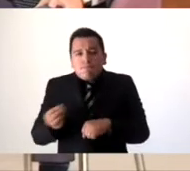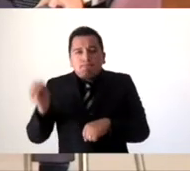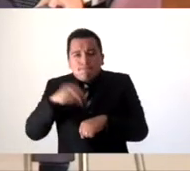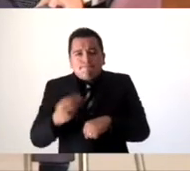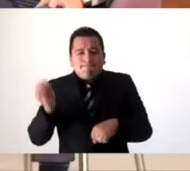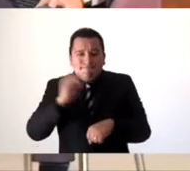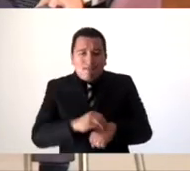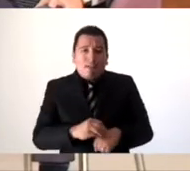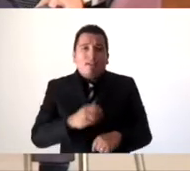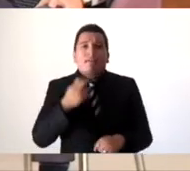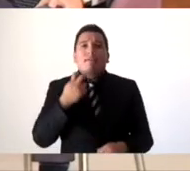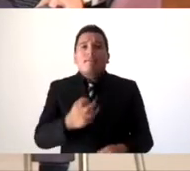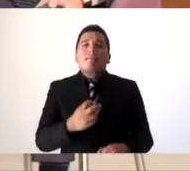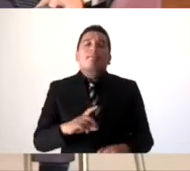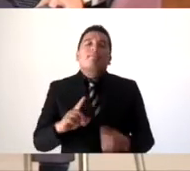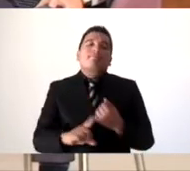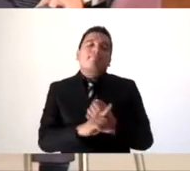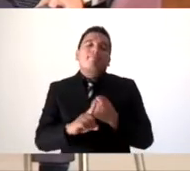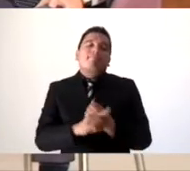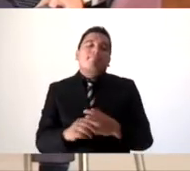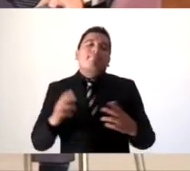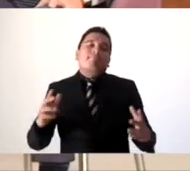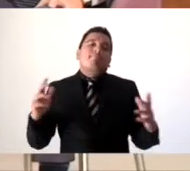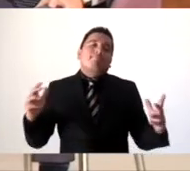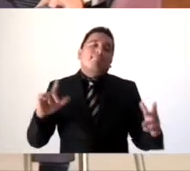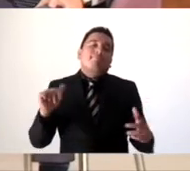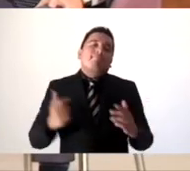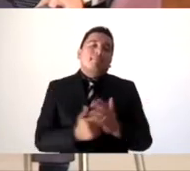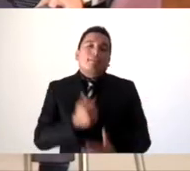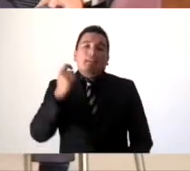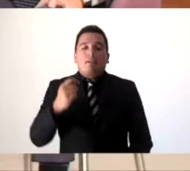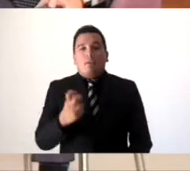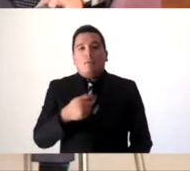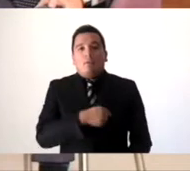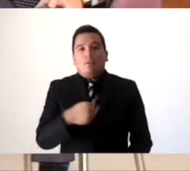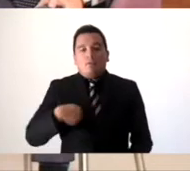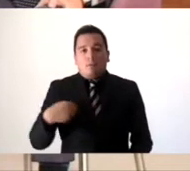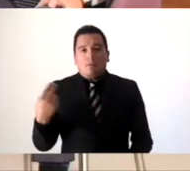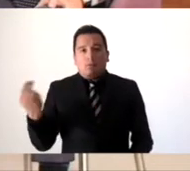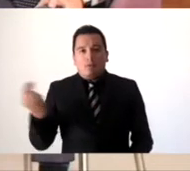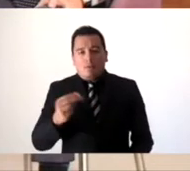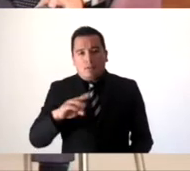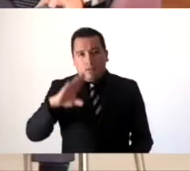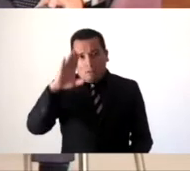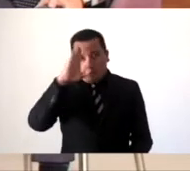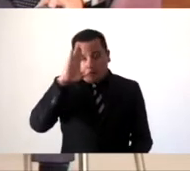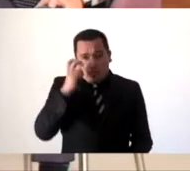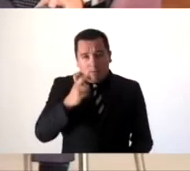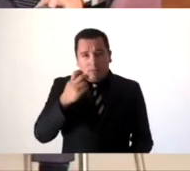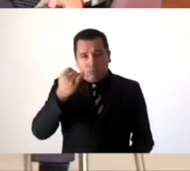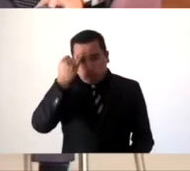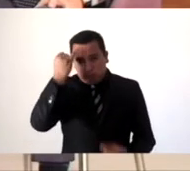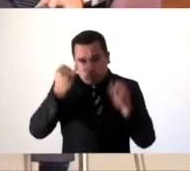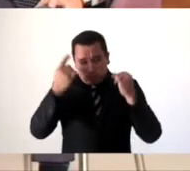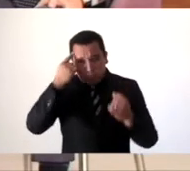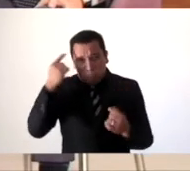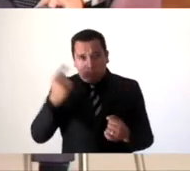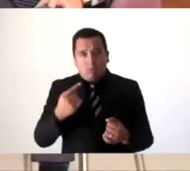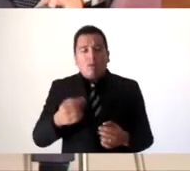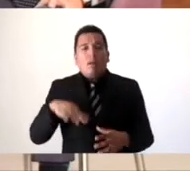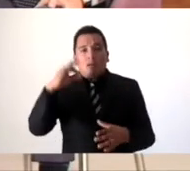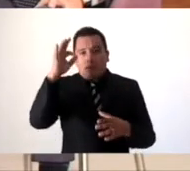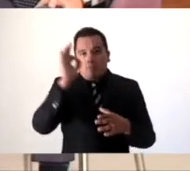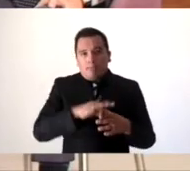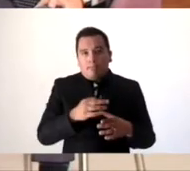pongan estos candados y yo quiero esto, y eso va haciendo todo muy complejo y muy caro. Entonces necesitamos actuar en estos dos polos para